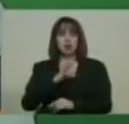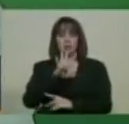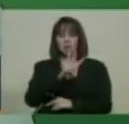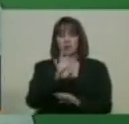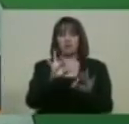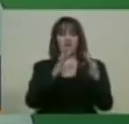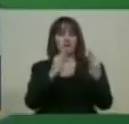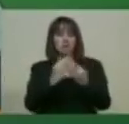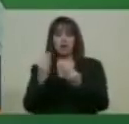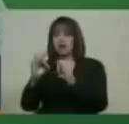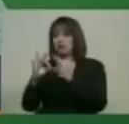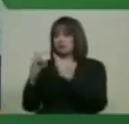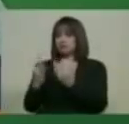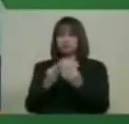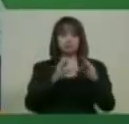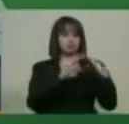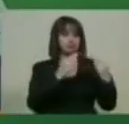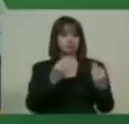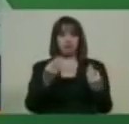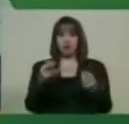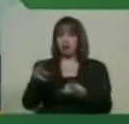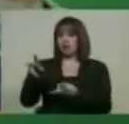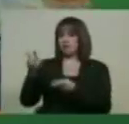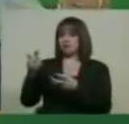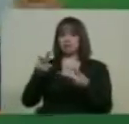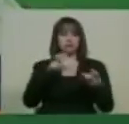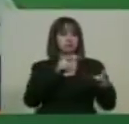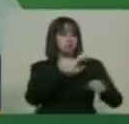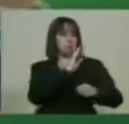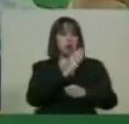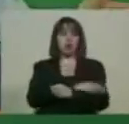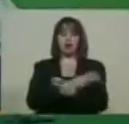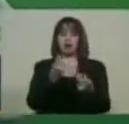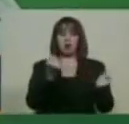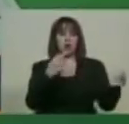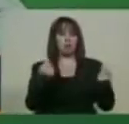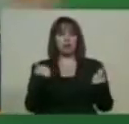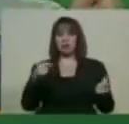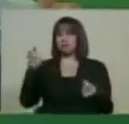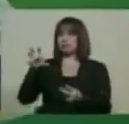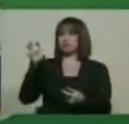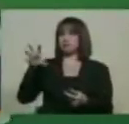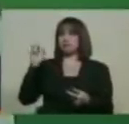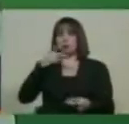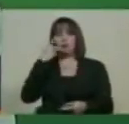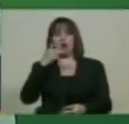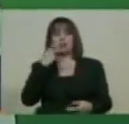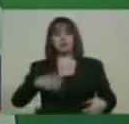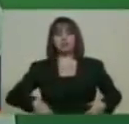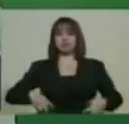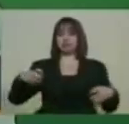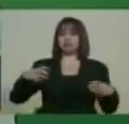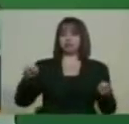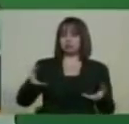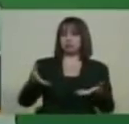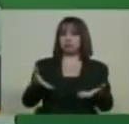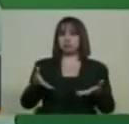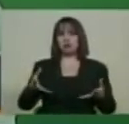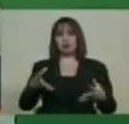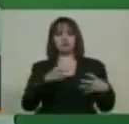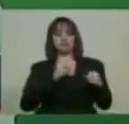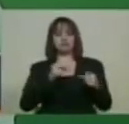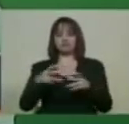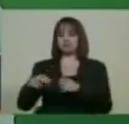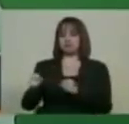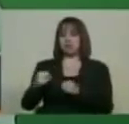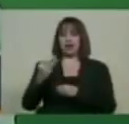apellidos se repartían el poder económico, las riquezas, el poder político, hacían y deshacían